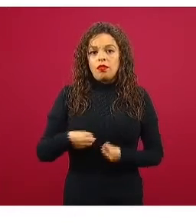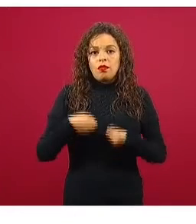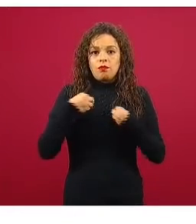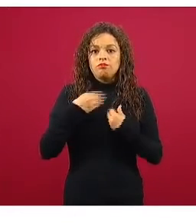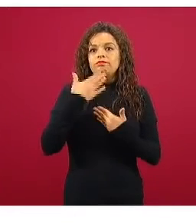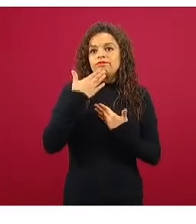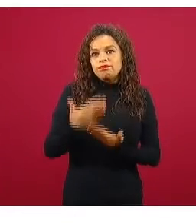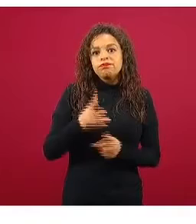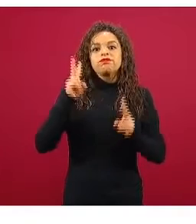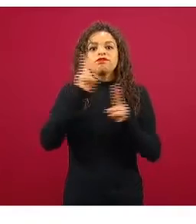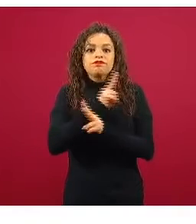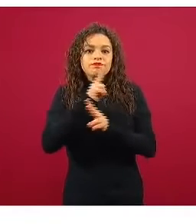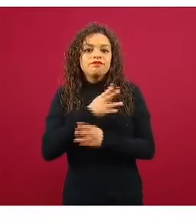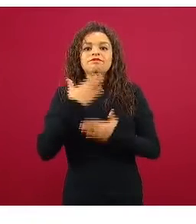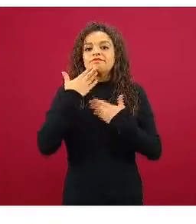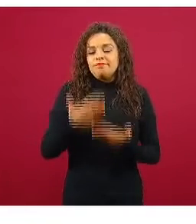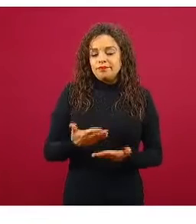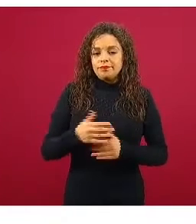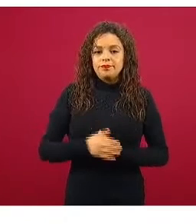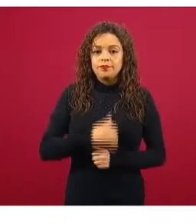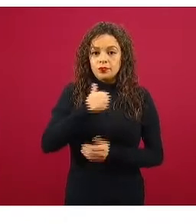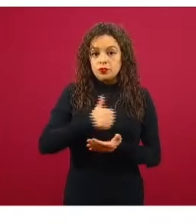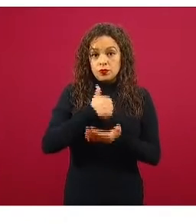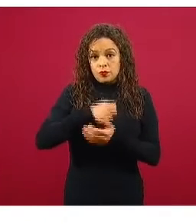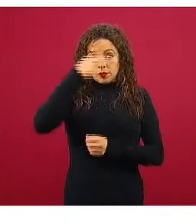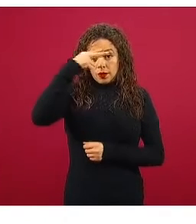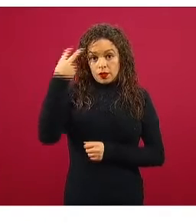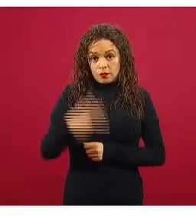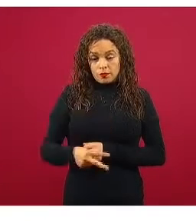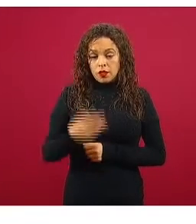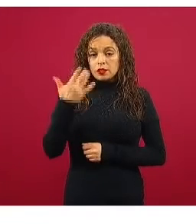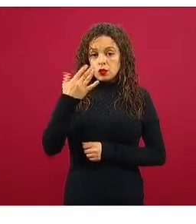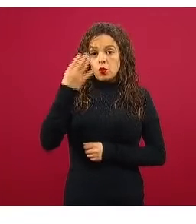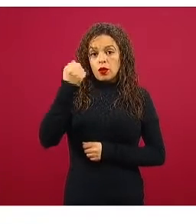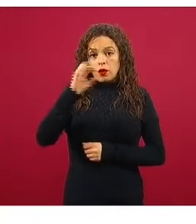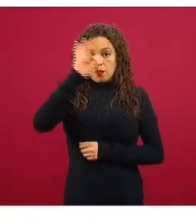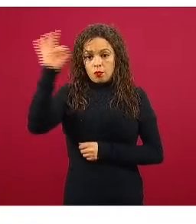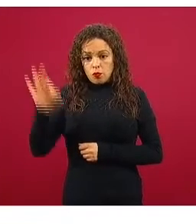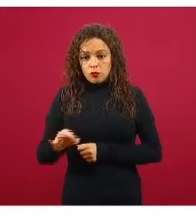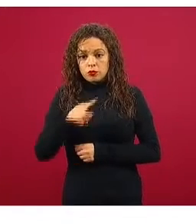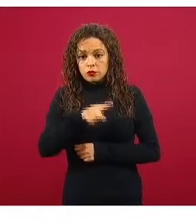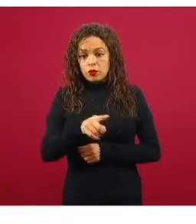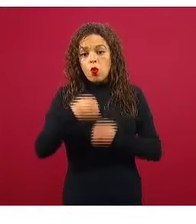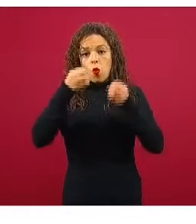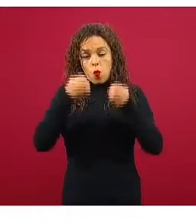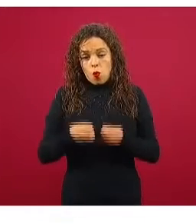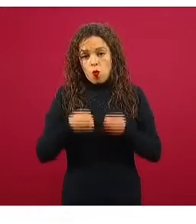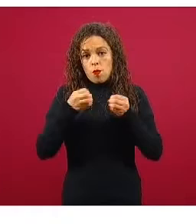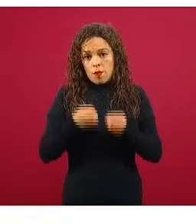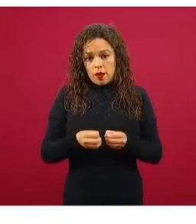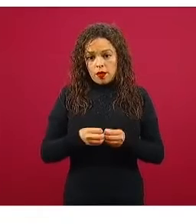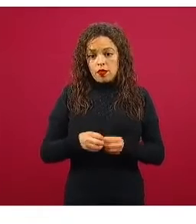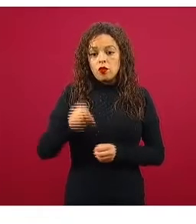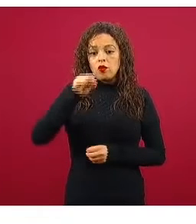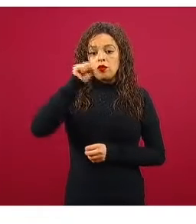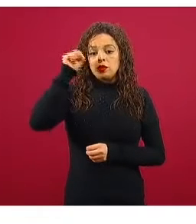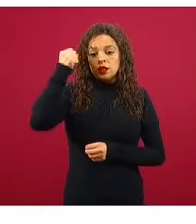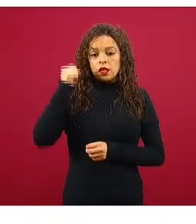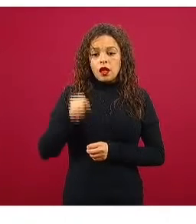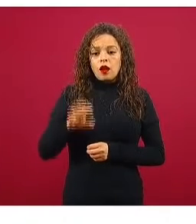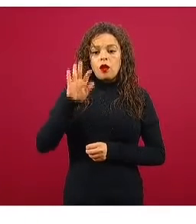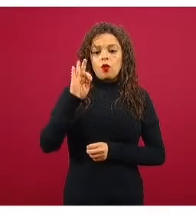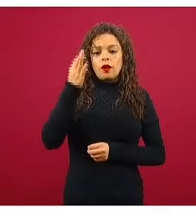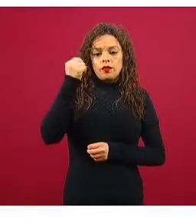activas. Ciudad de México, 59% de ocupación, Sinaloa 49%, Baja